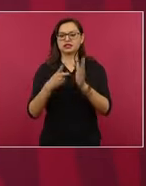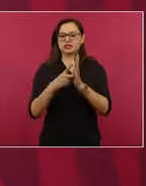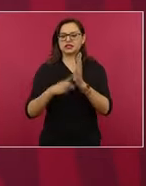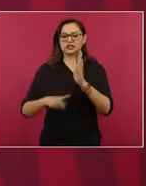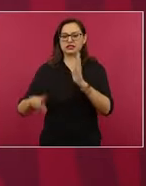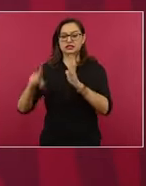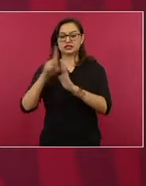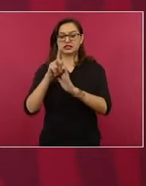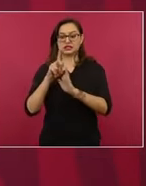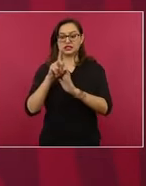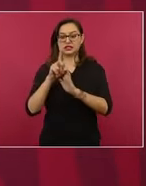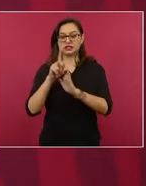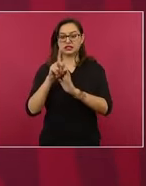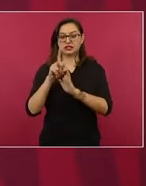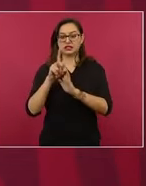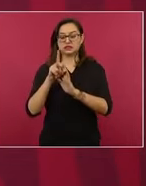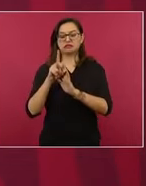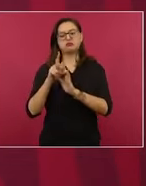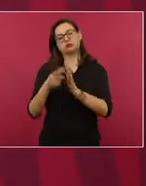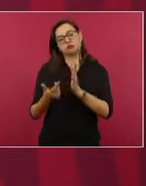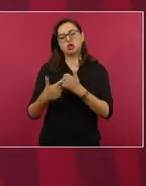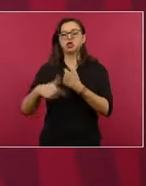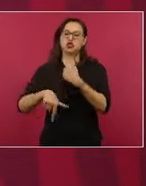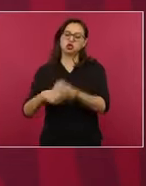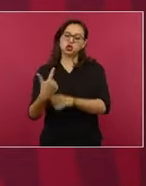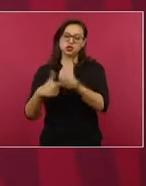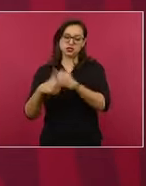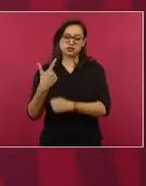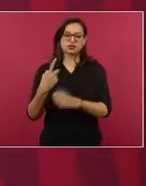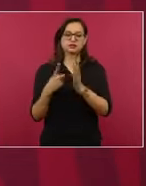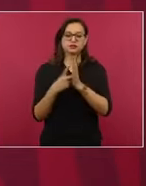quitando este de 24, son 12